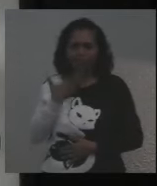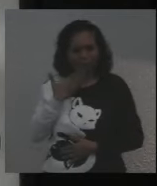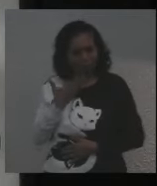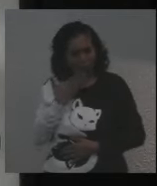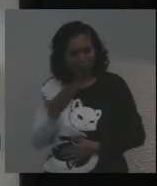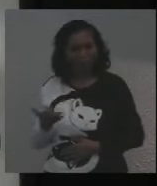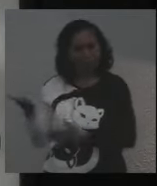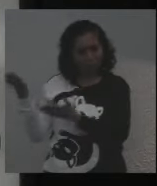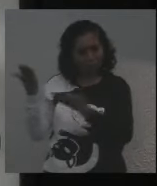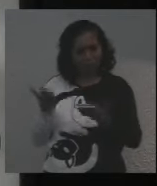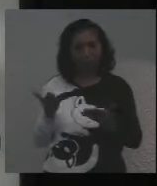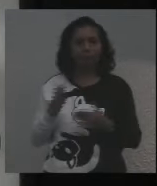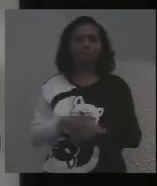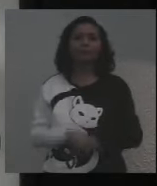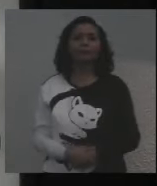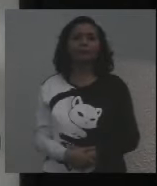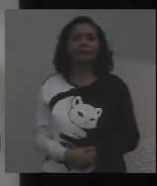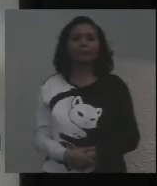historia